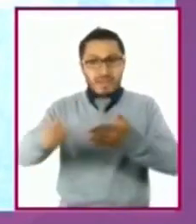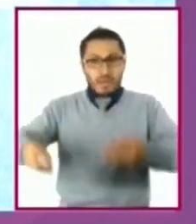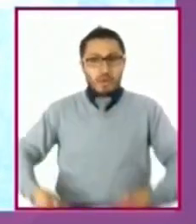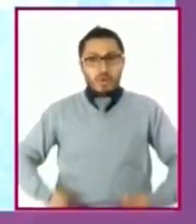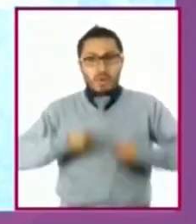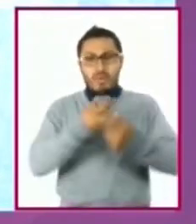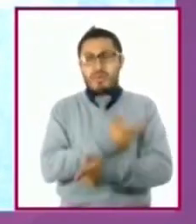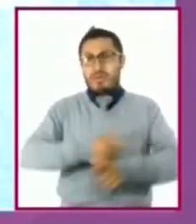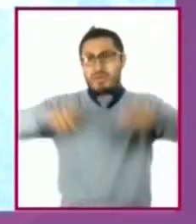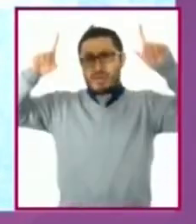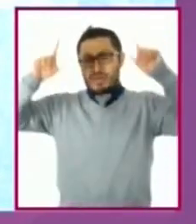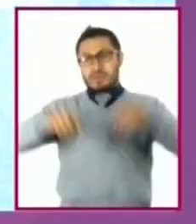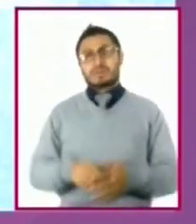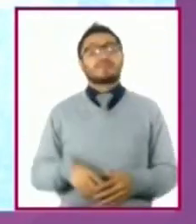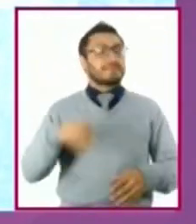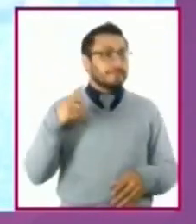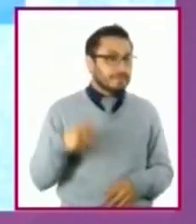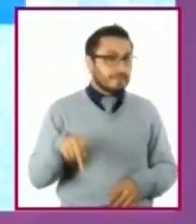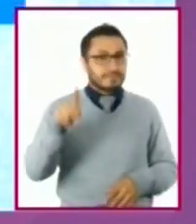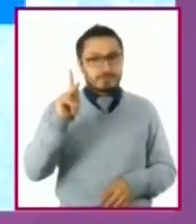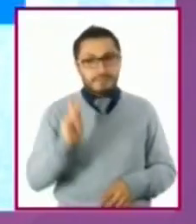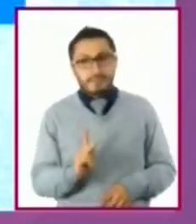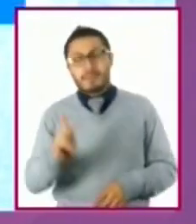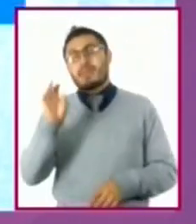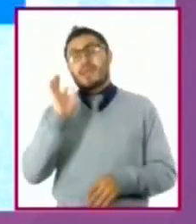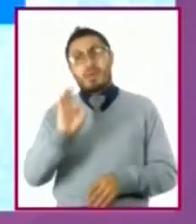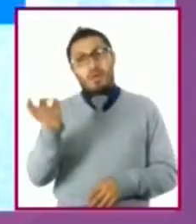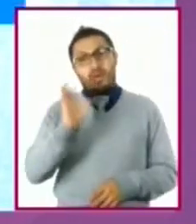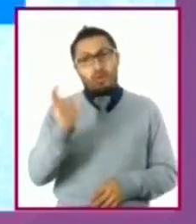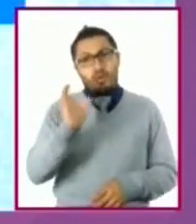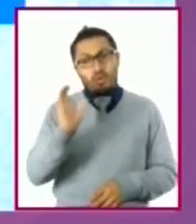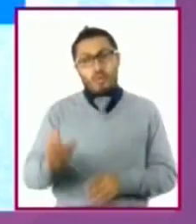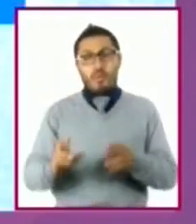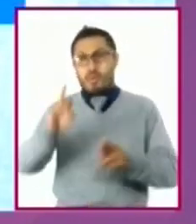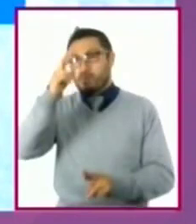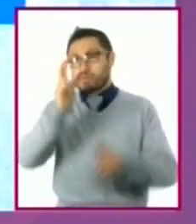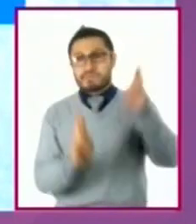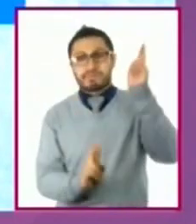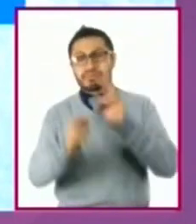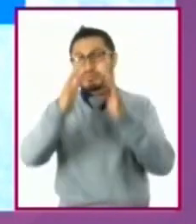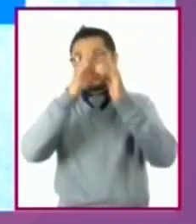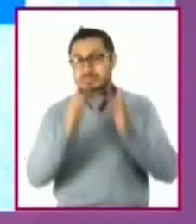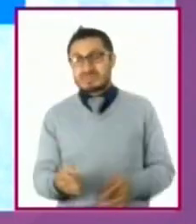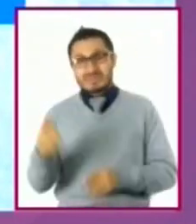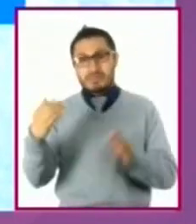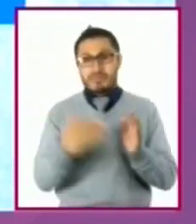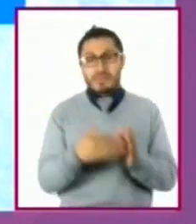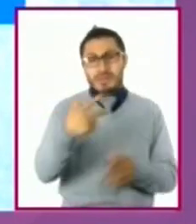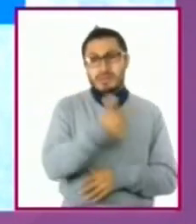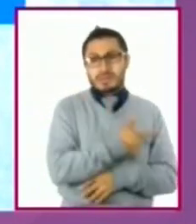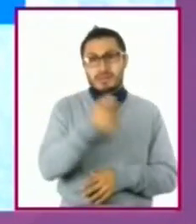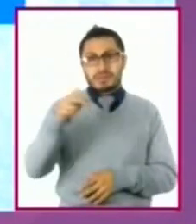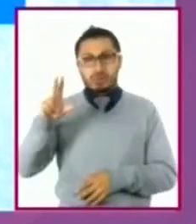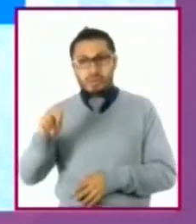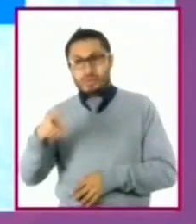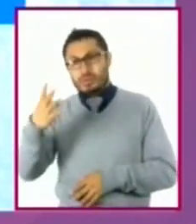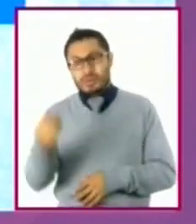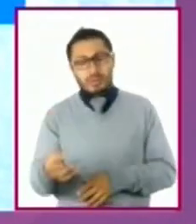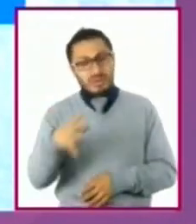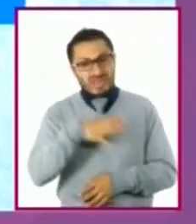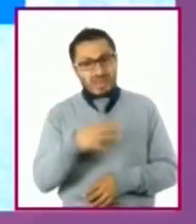libertad. Mientras tanto, durante la Revolución Francesa en 1789 surgió